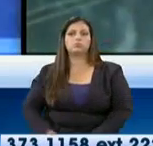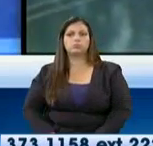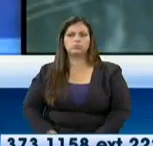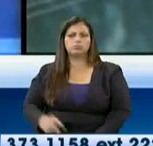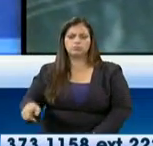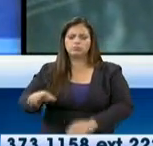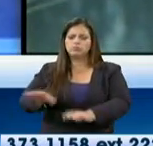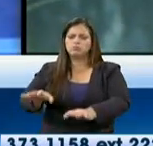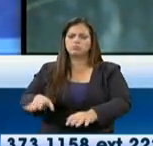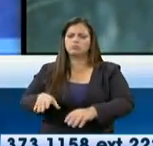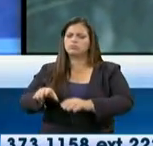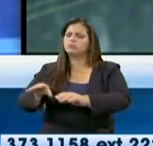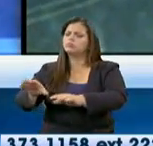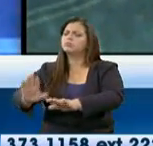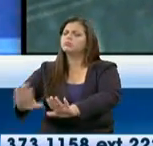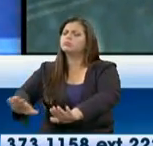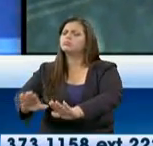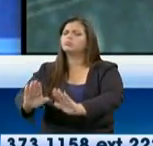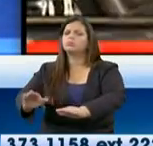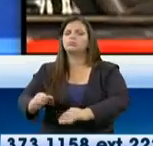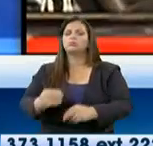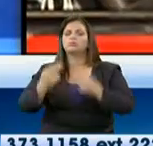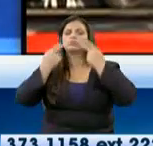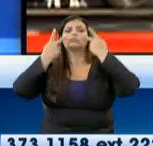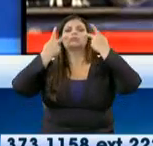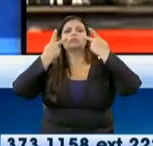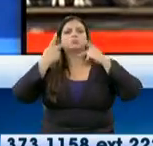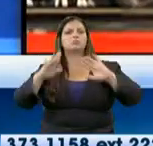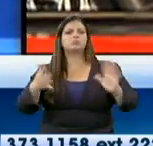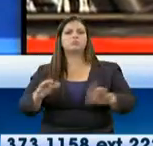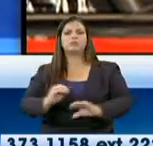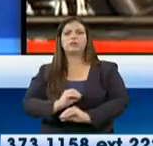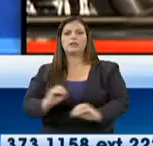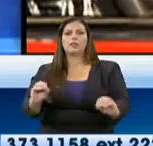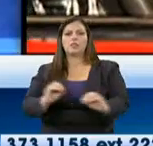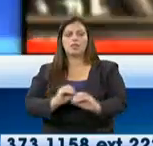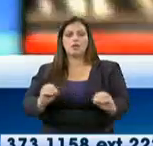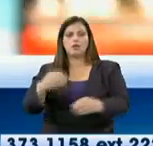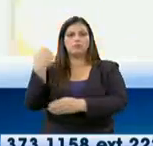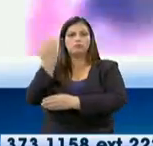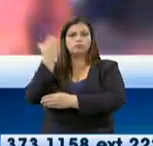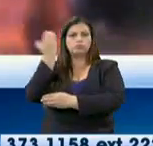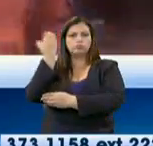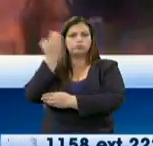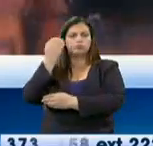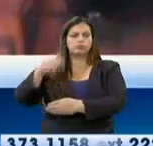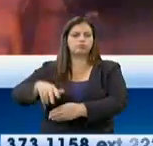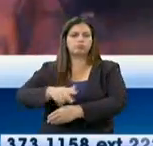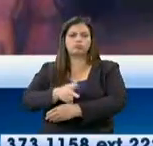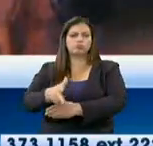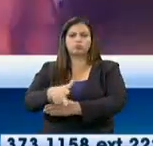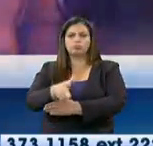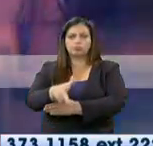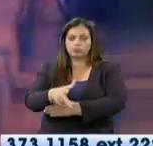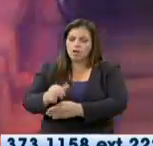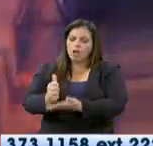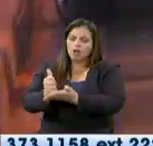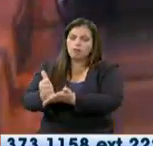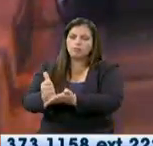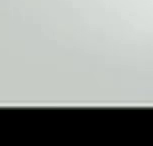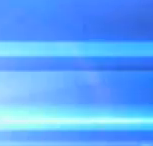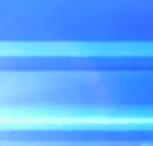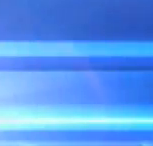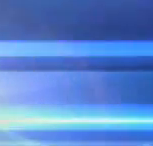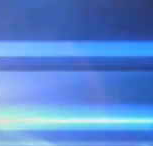reaccionaba para nada. Pasó más de una hora, el señor no reaccionaba para nada, llegó la ambulancia y confirmó eso. Informó Julio César Saona.